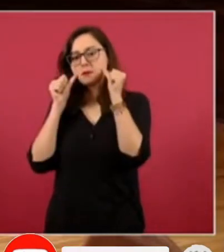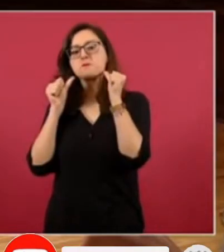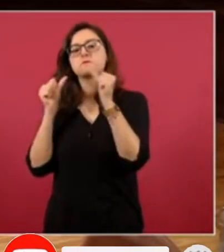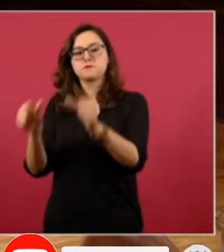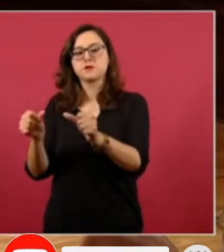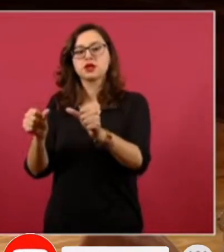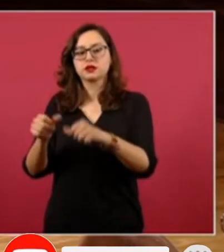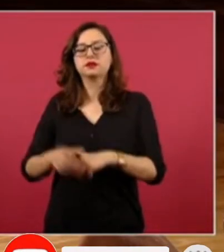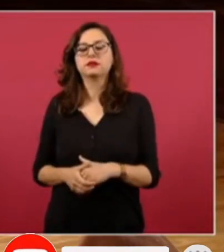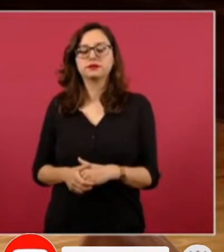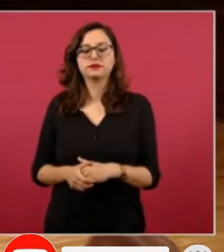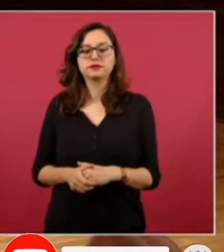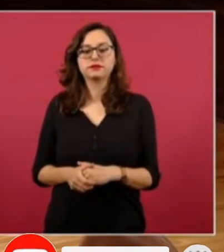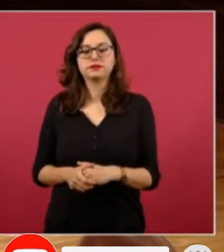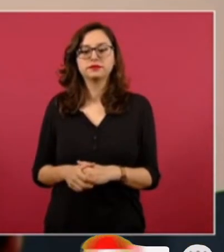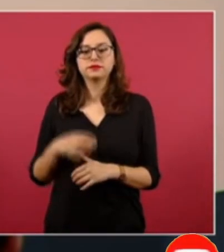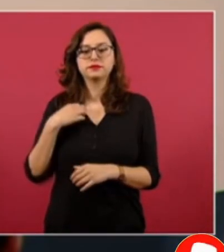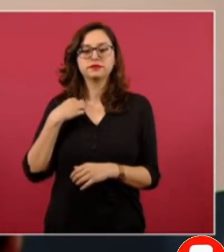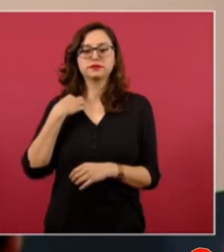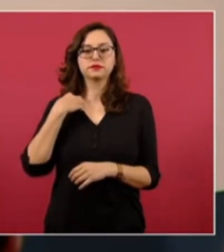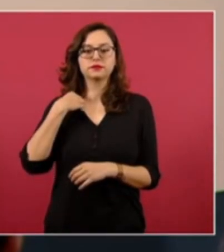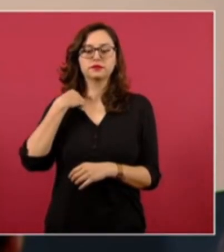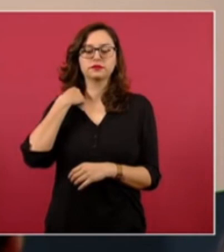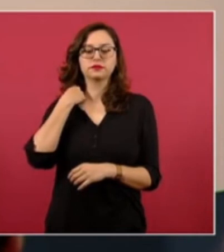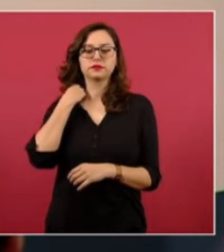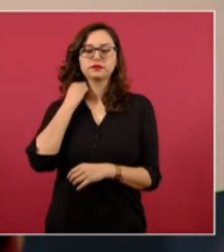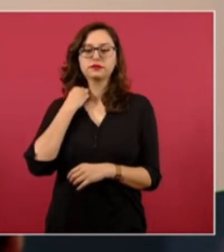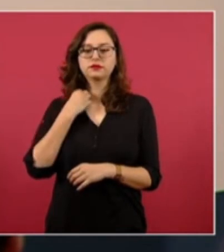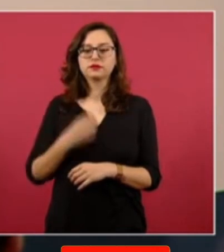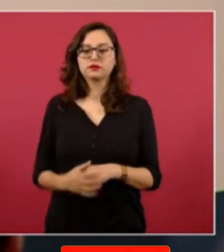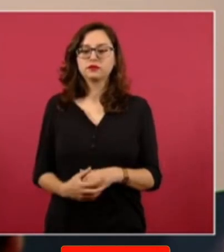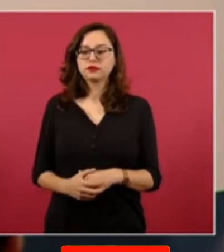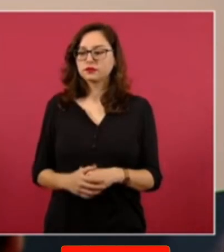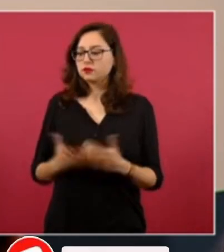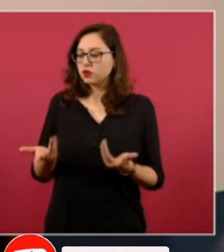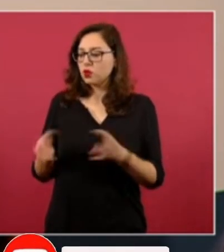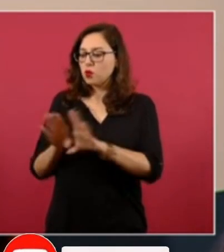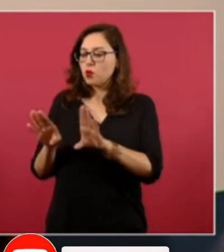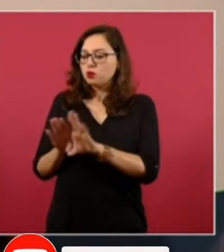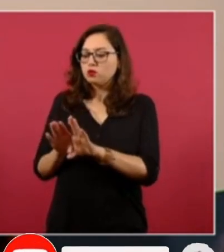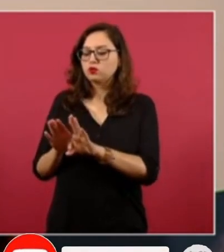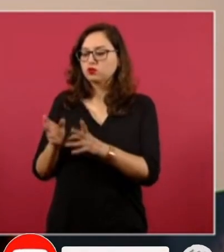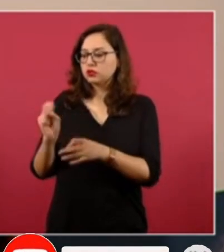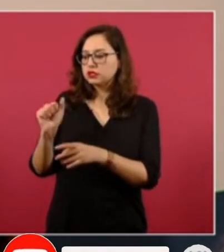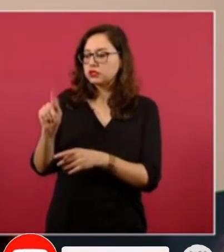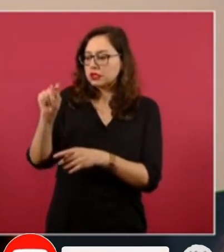lo que se obtiene en el